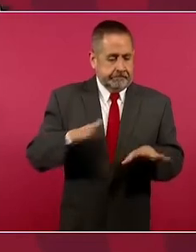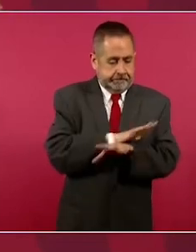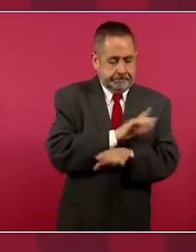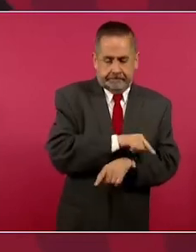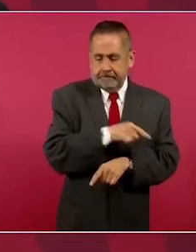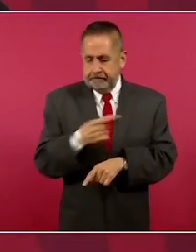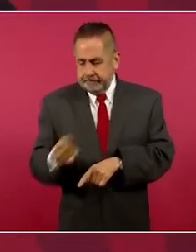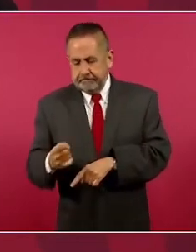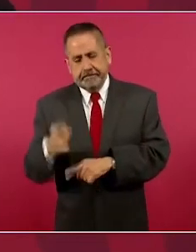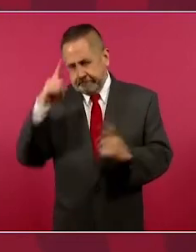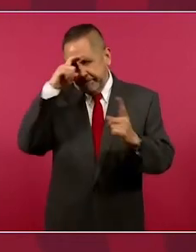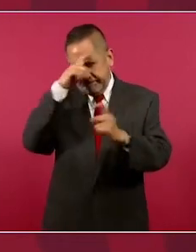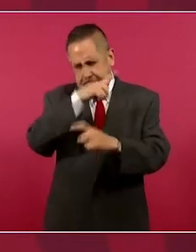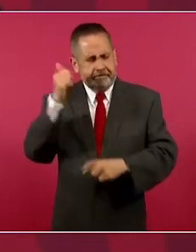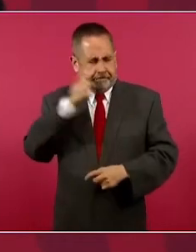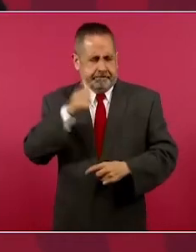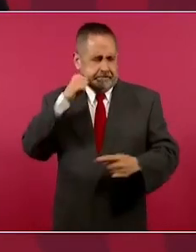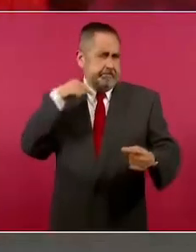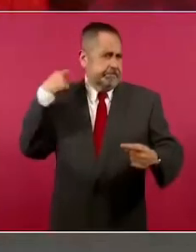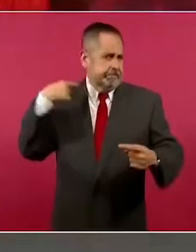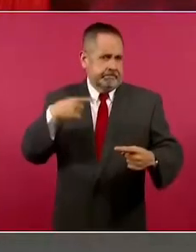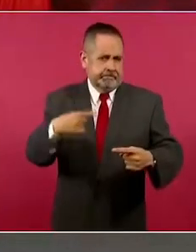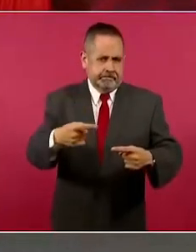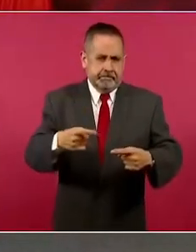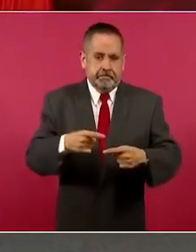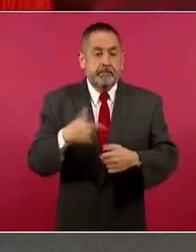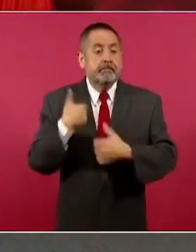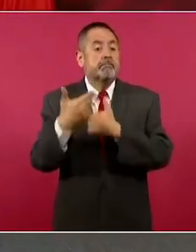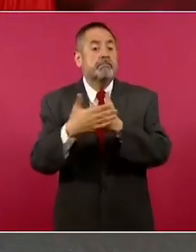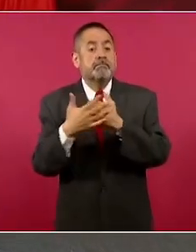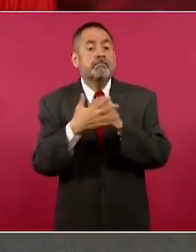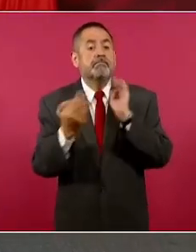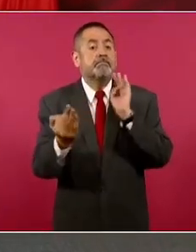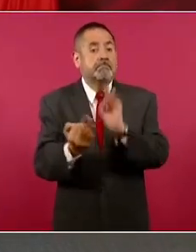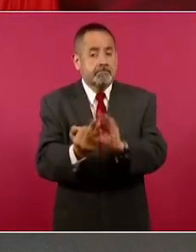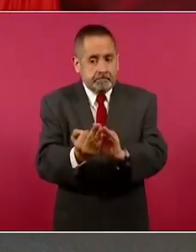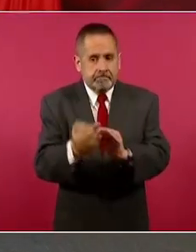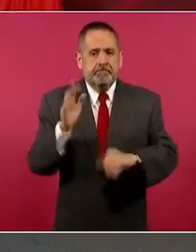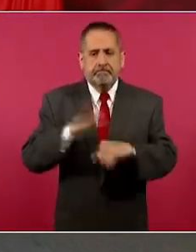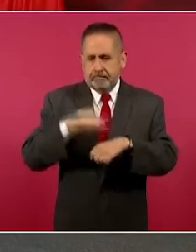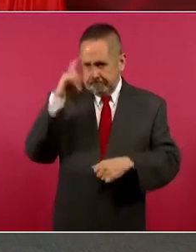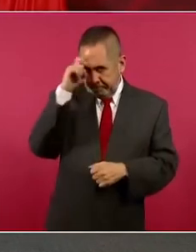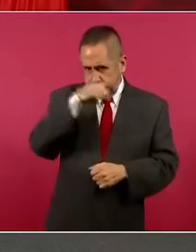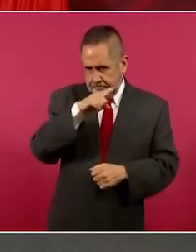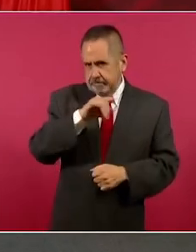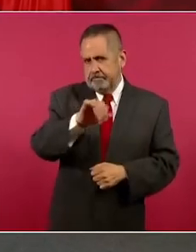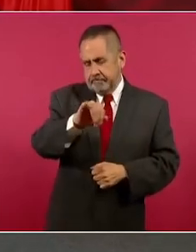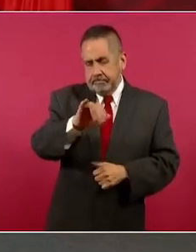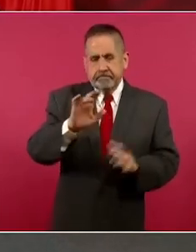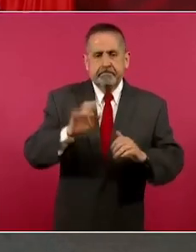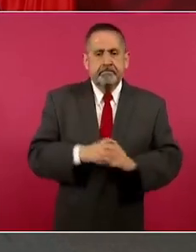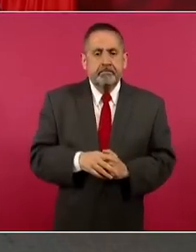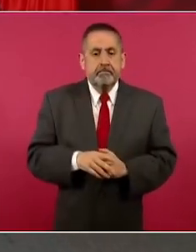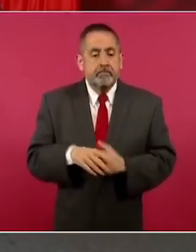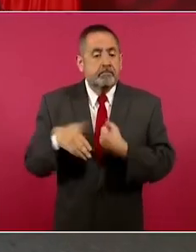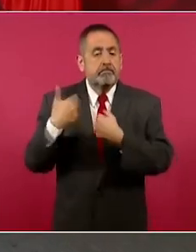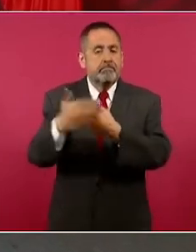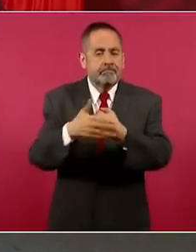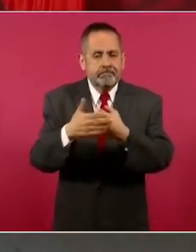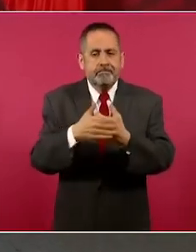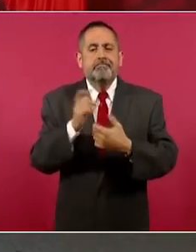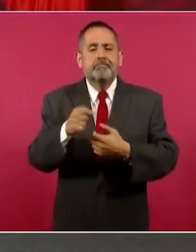Ya vamos a una etapa difícil, porque además vienen las